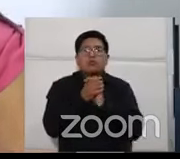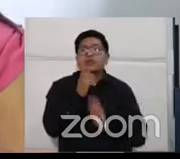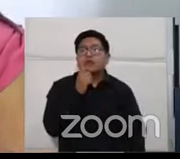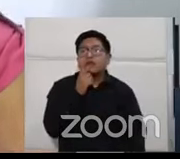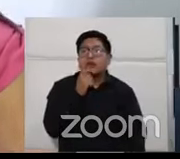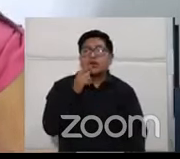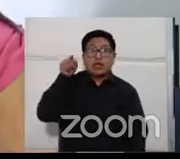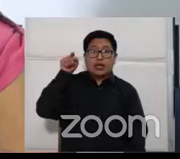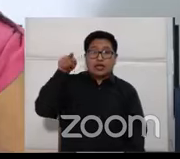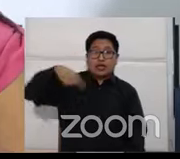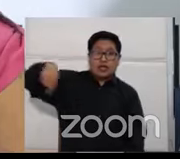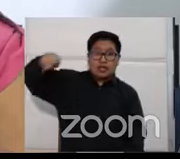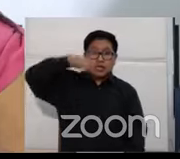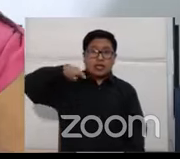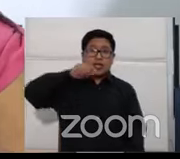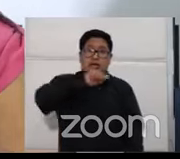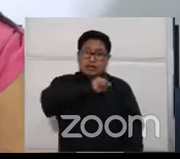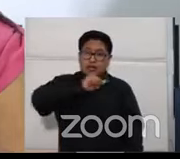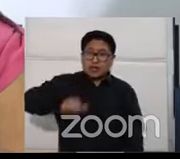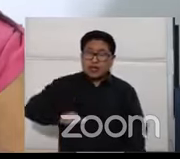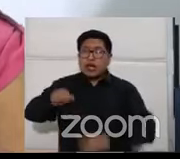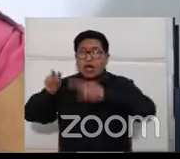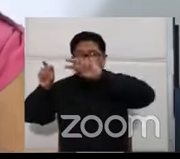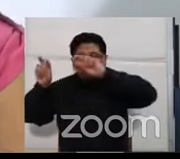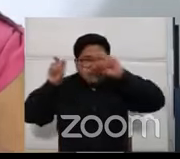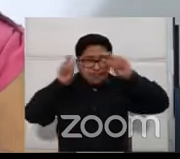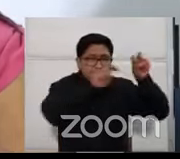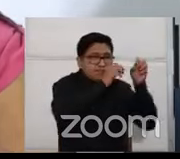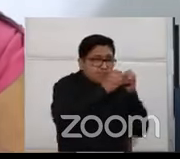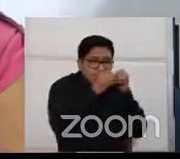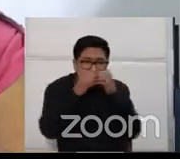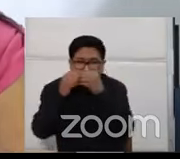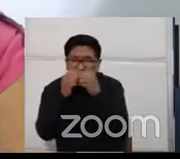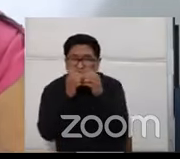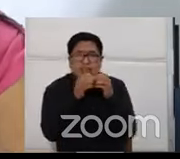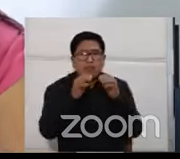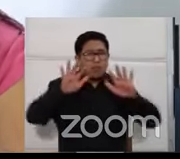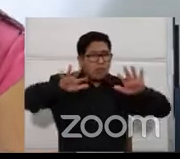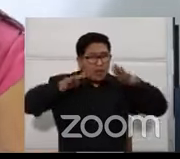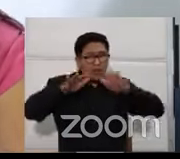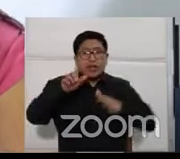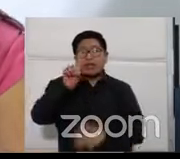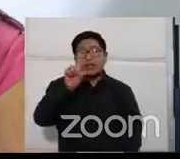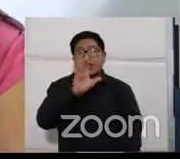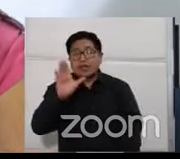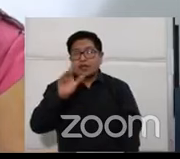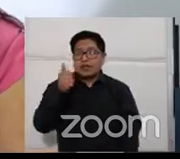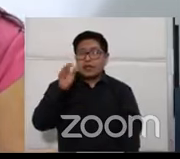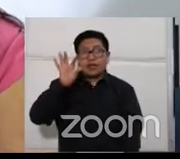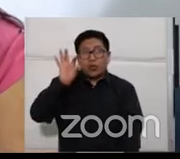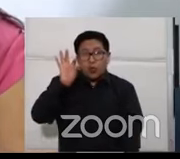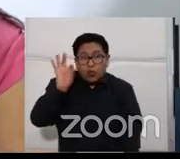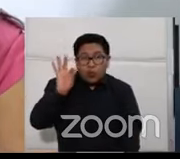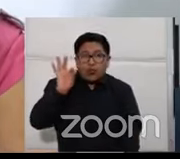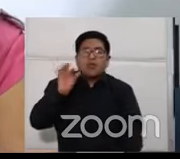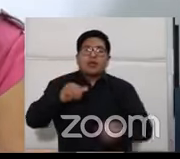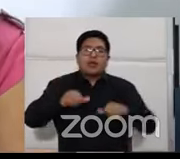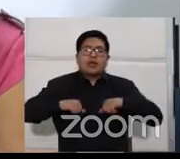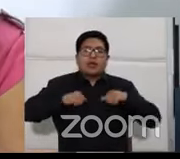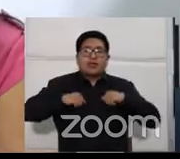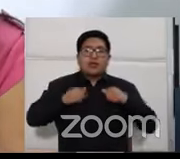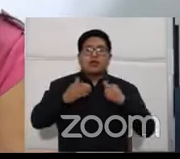los gobiernos modistas autónomos municipales se tiene que hay un total de 119 adolescentes registrados